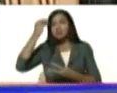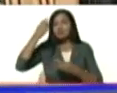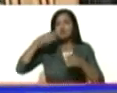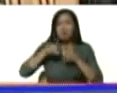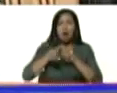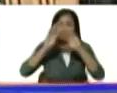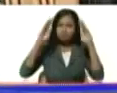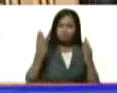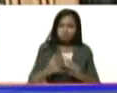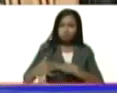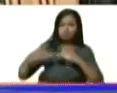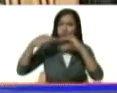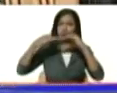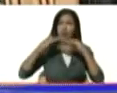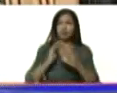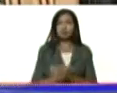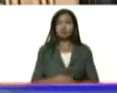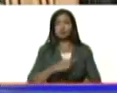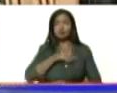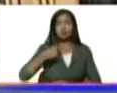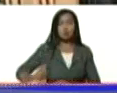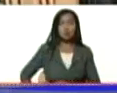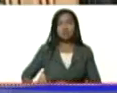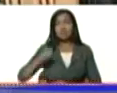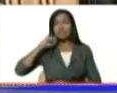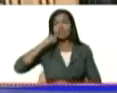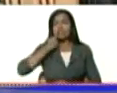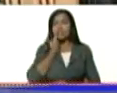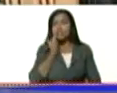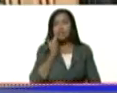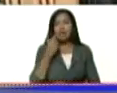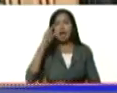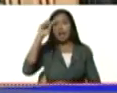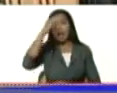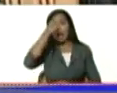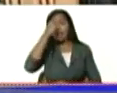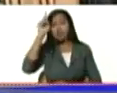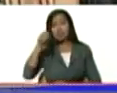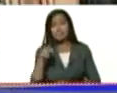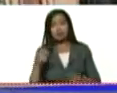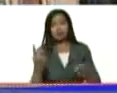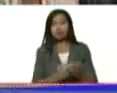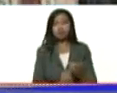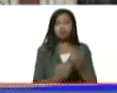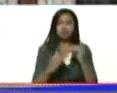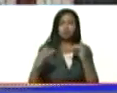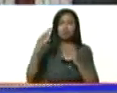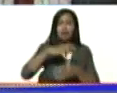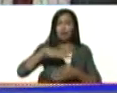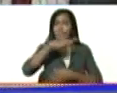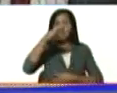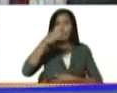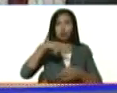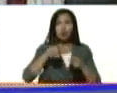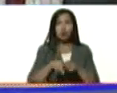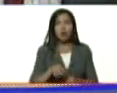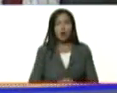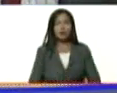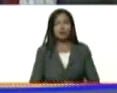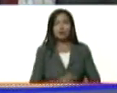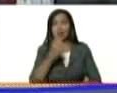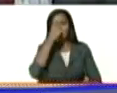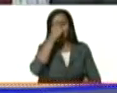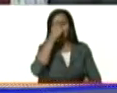Rusia, China, la India, nuestra hermana también, mayor en lo espiritual, la India.